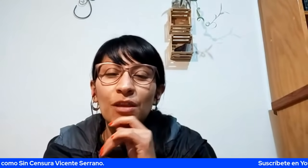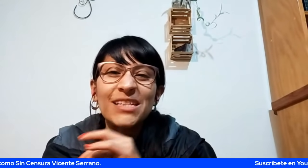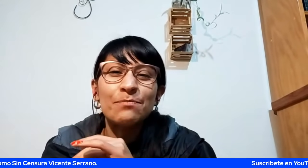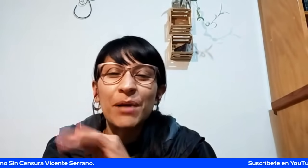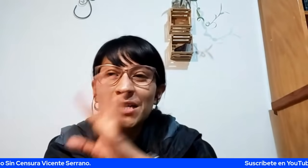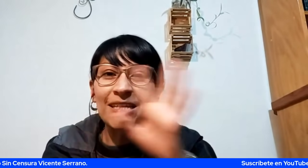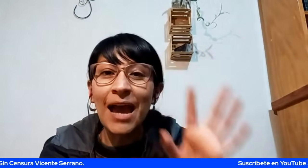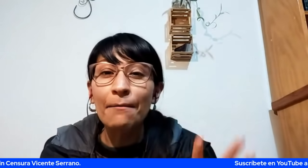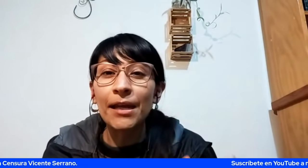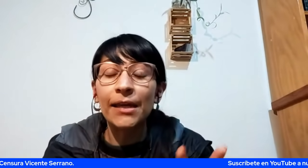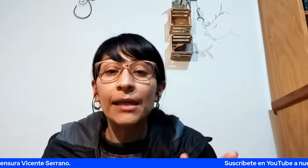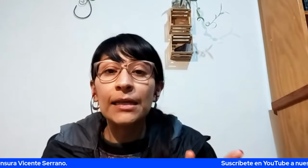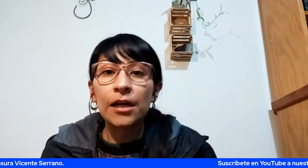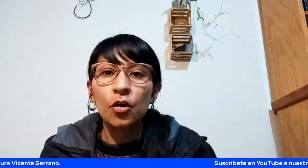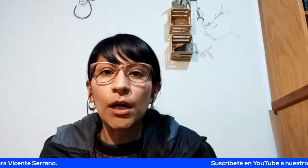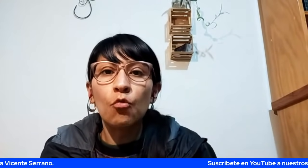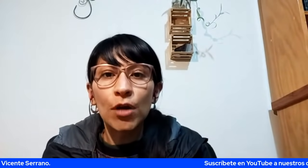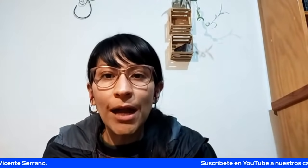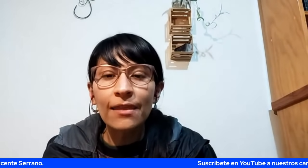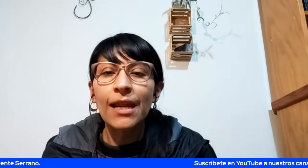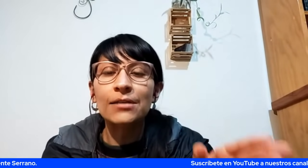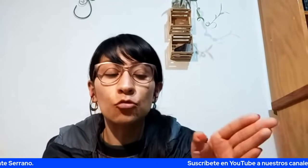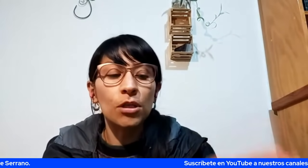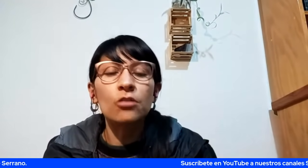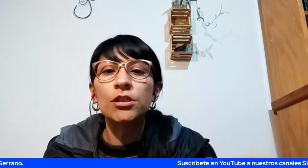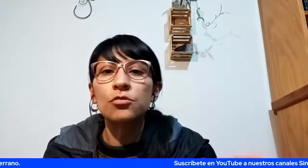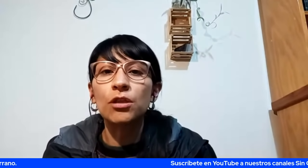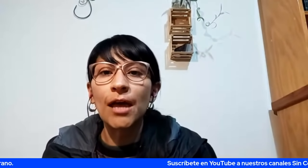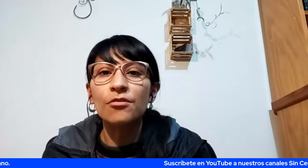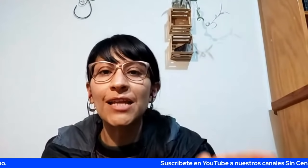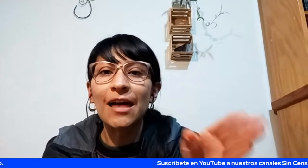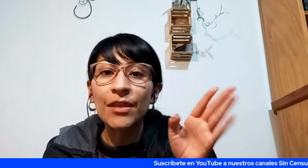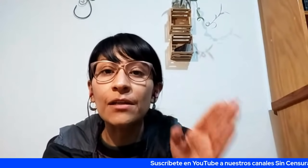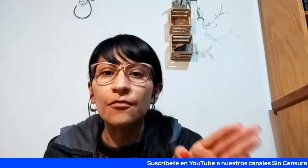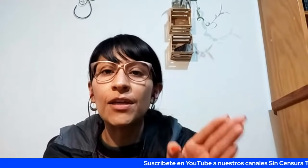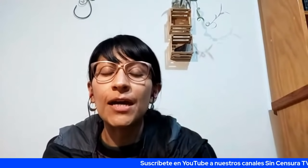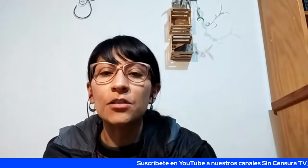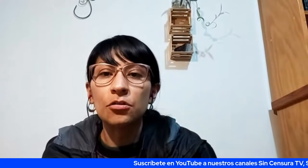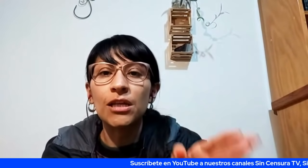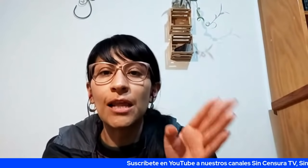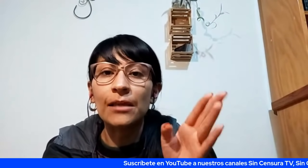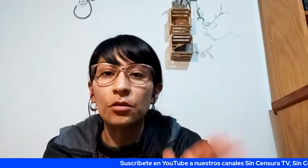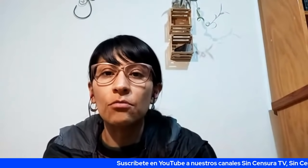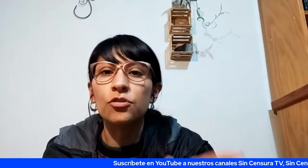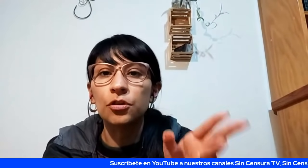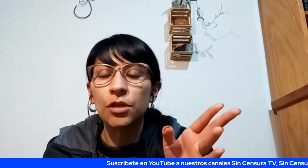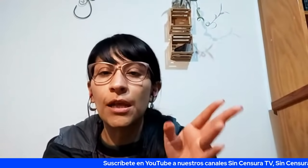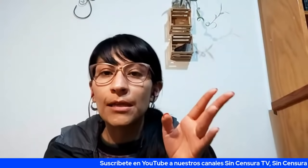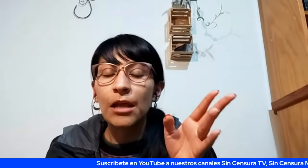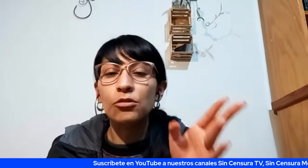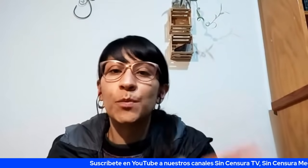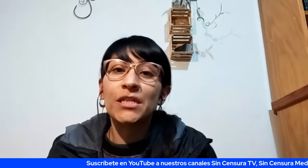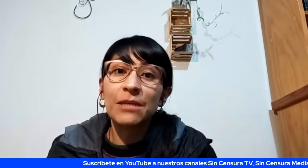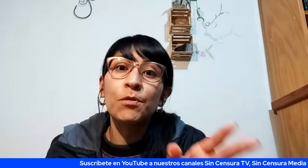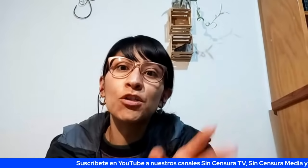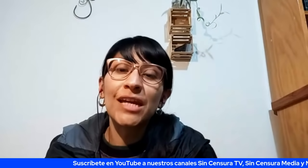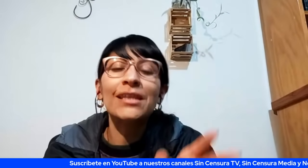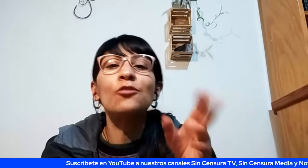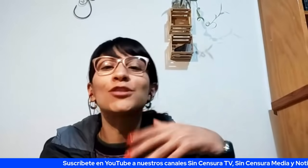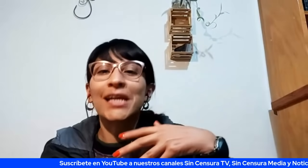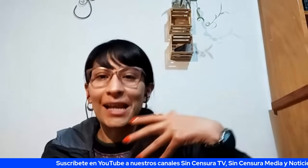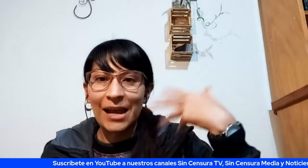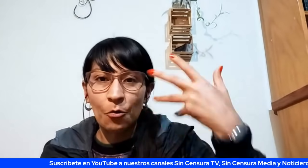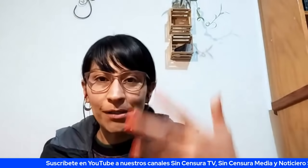simplemente algo despreciable, y creo que uno de los resultados de la dignificación y de la introducción de los